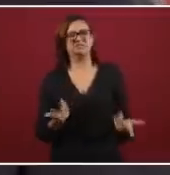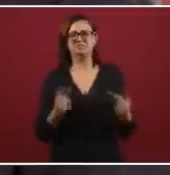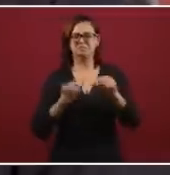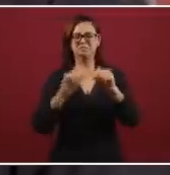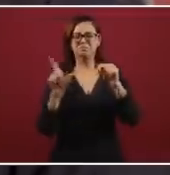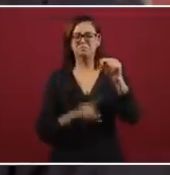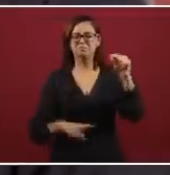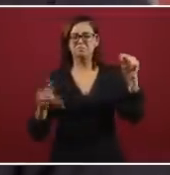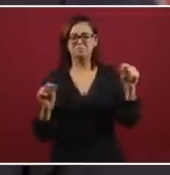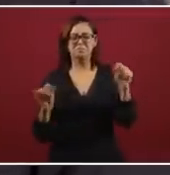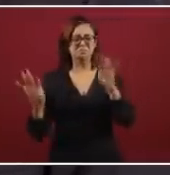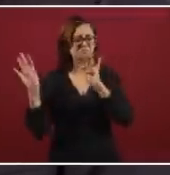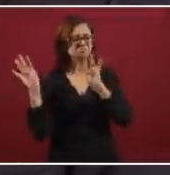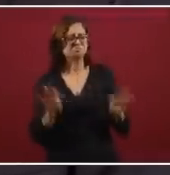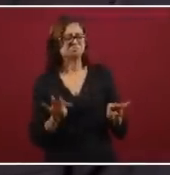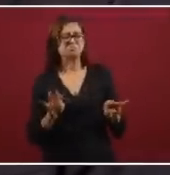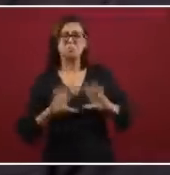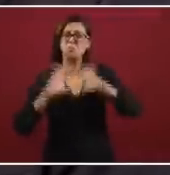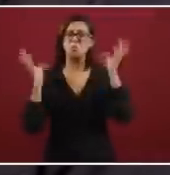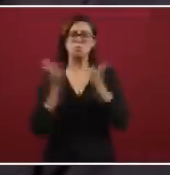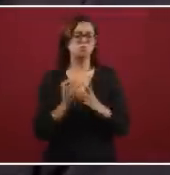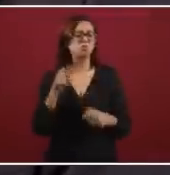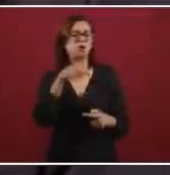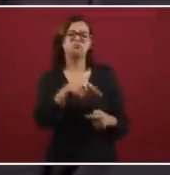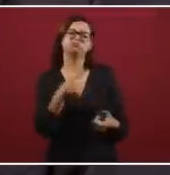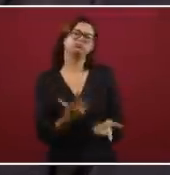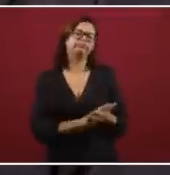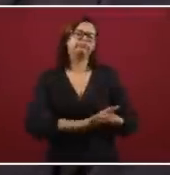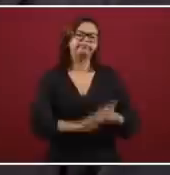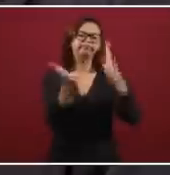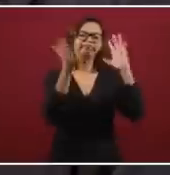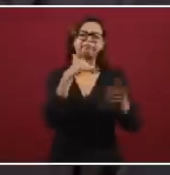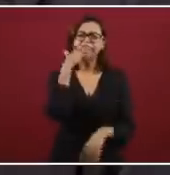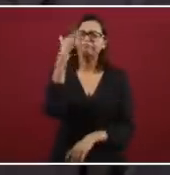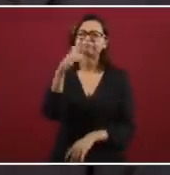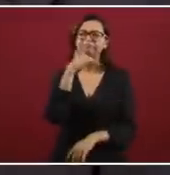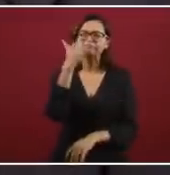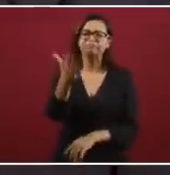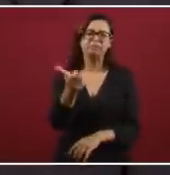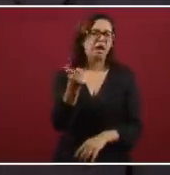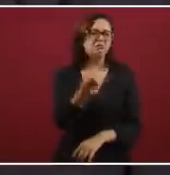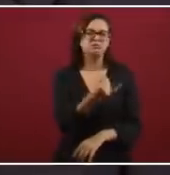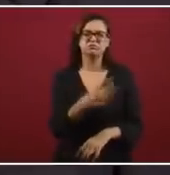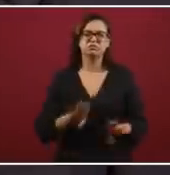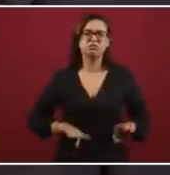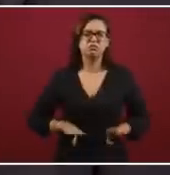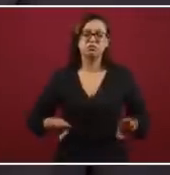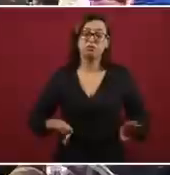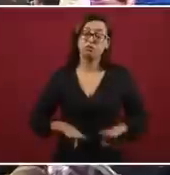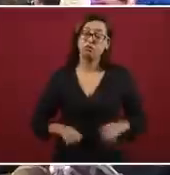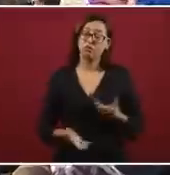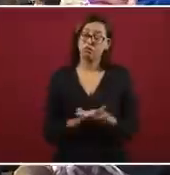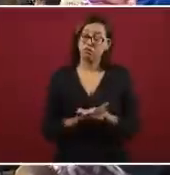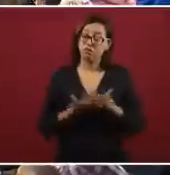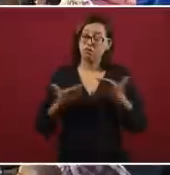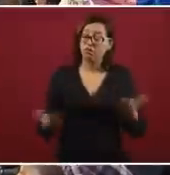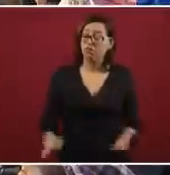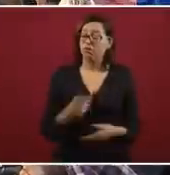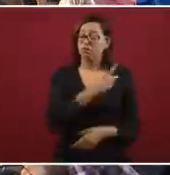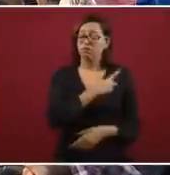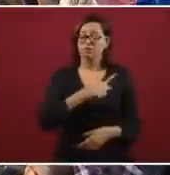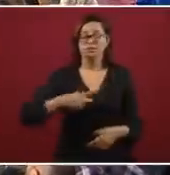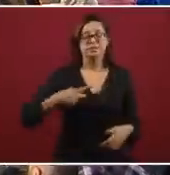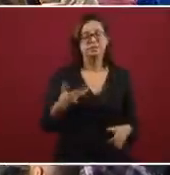era de violencia y de corrupción, que es lo que tenemos que ir atendiendo, que vaya